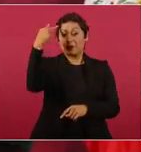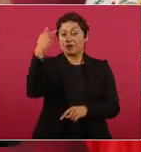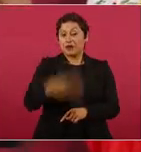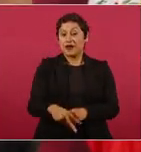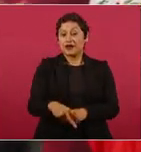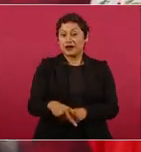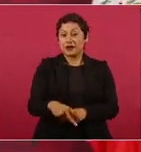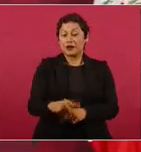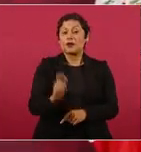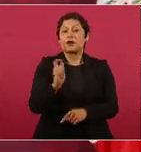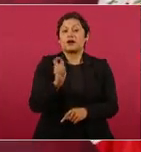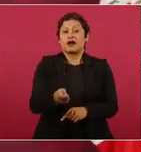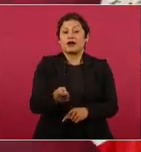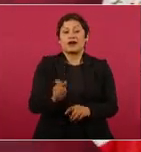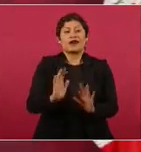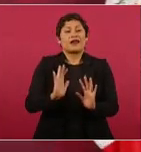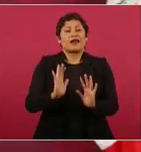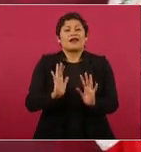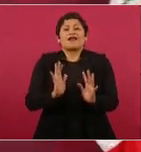muy avanzada,